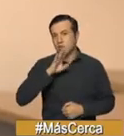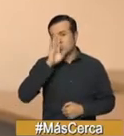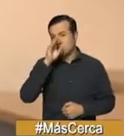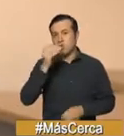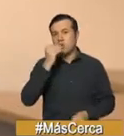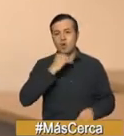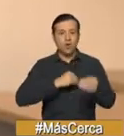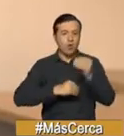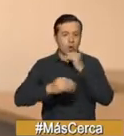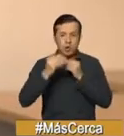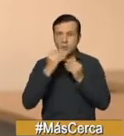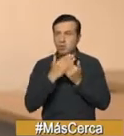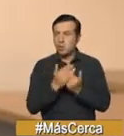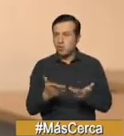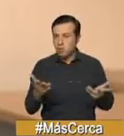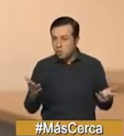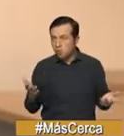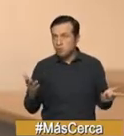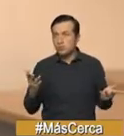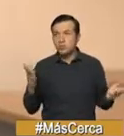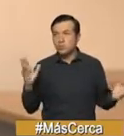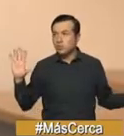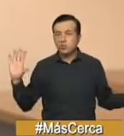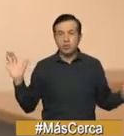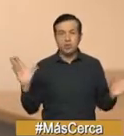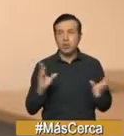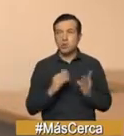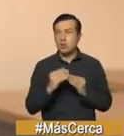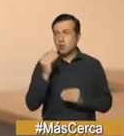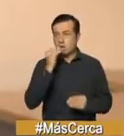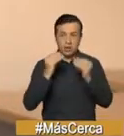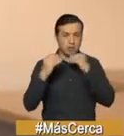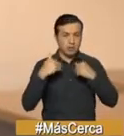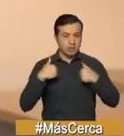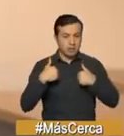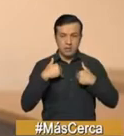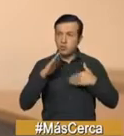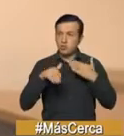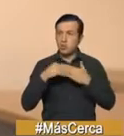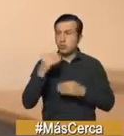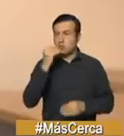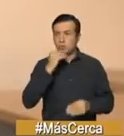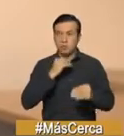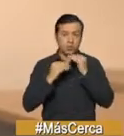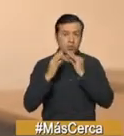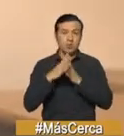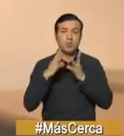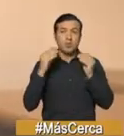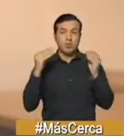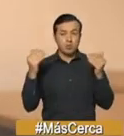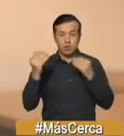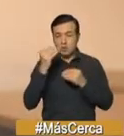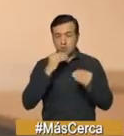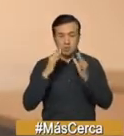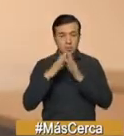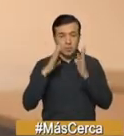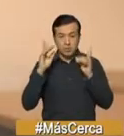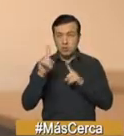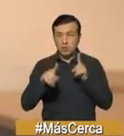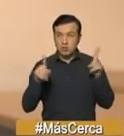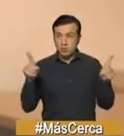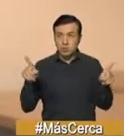preparan platillos prácticamente de todos los animales silvestres de todos los animales de granja algunos